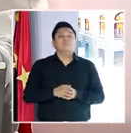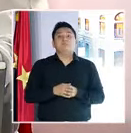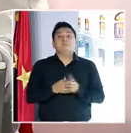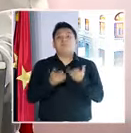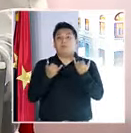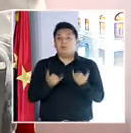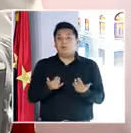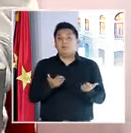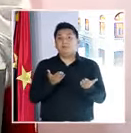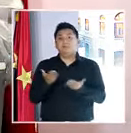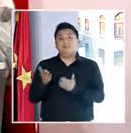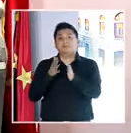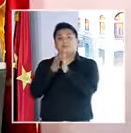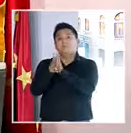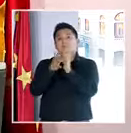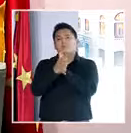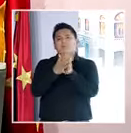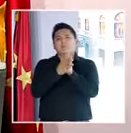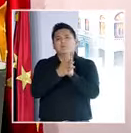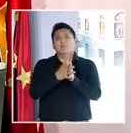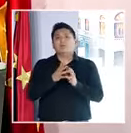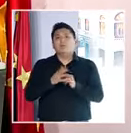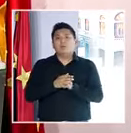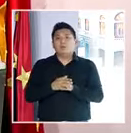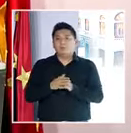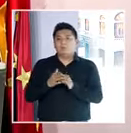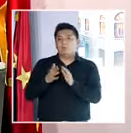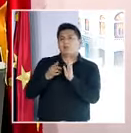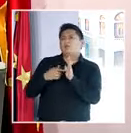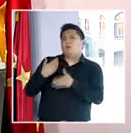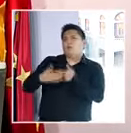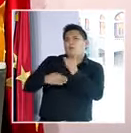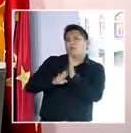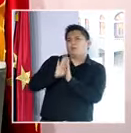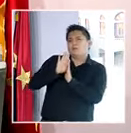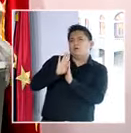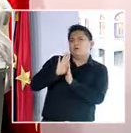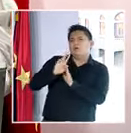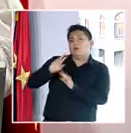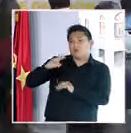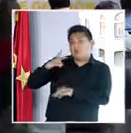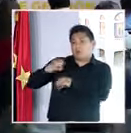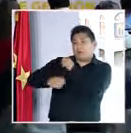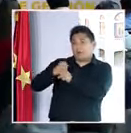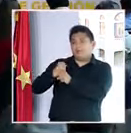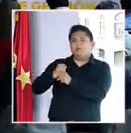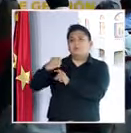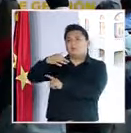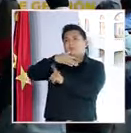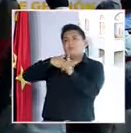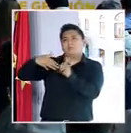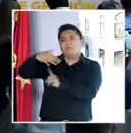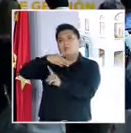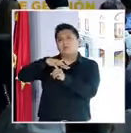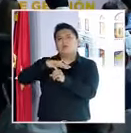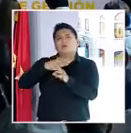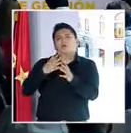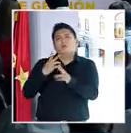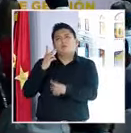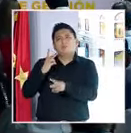con ustedes los avances en estos dos primeros años en materia de ambiente, de hábitat y de gestión